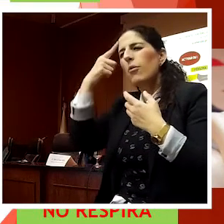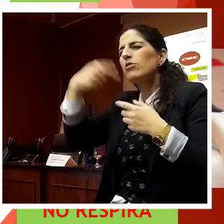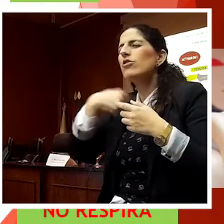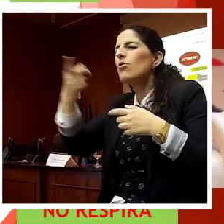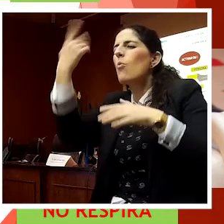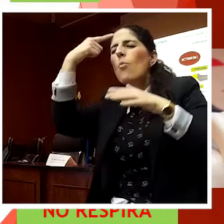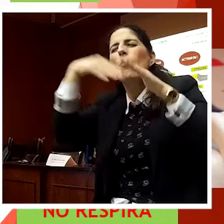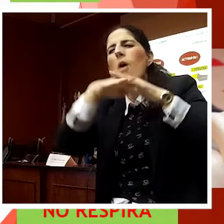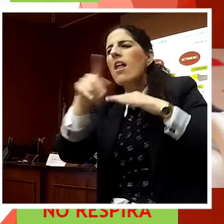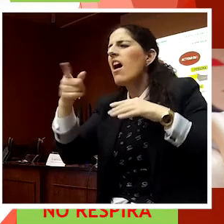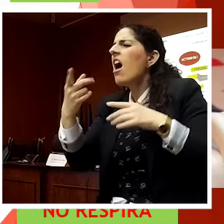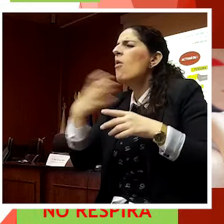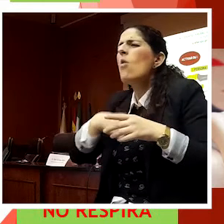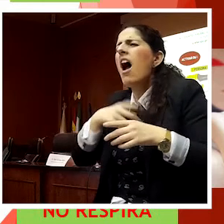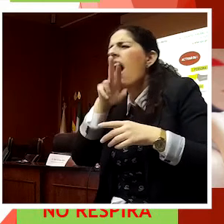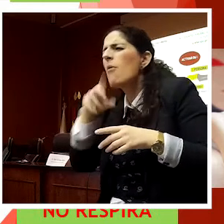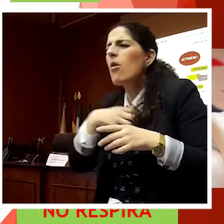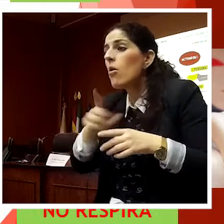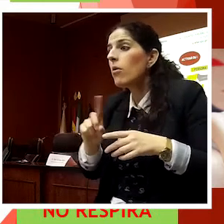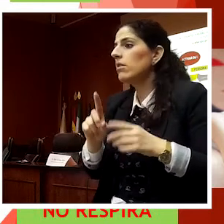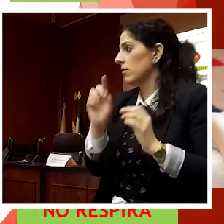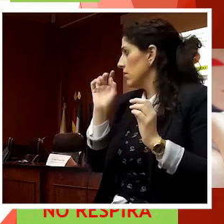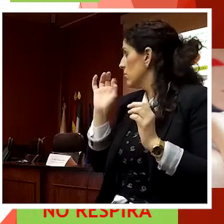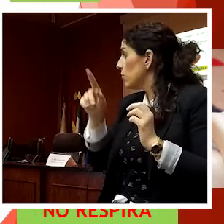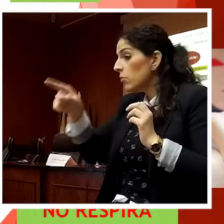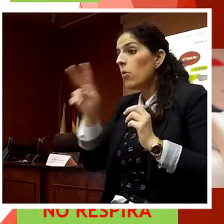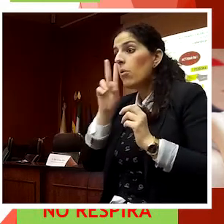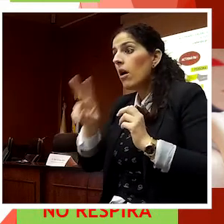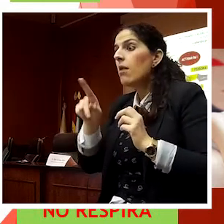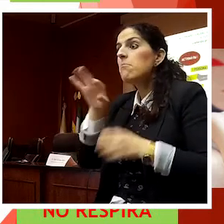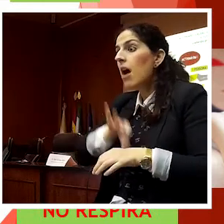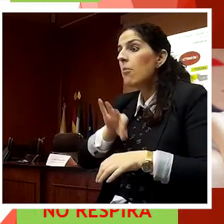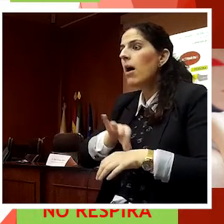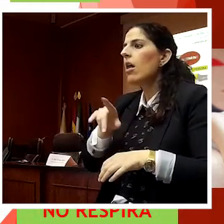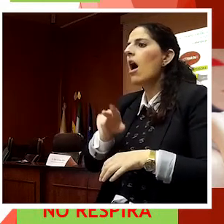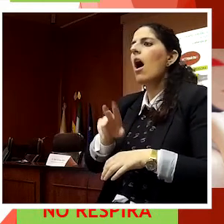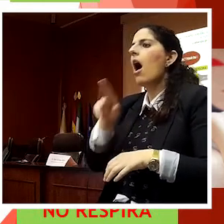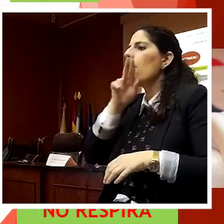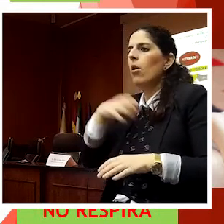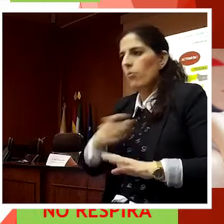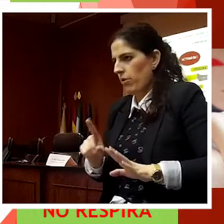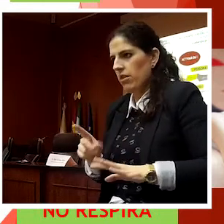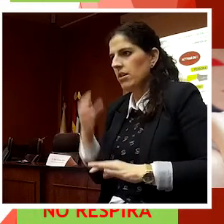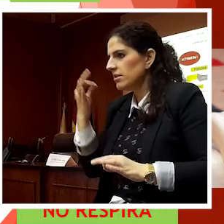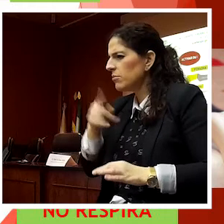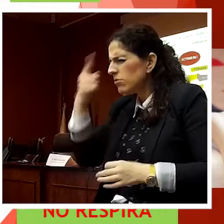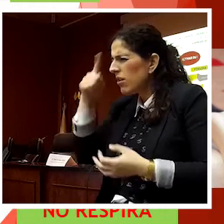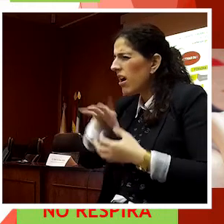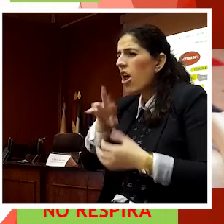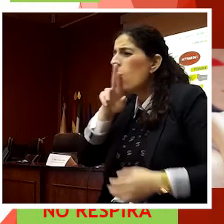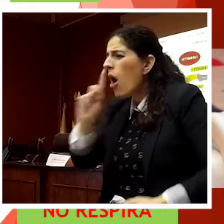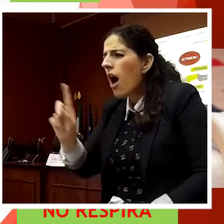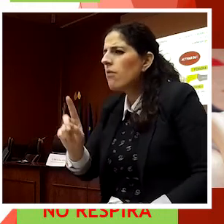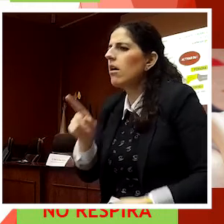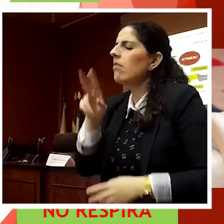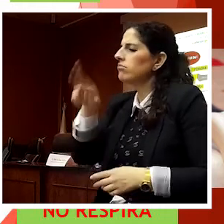así, o apenas decía nada. Una persona mientras más malo está, menos ganas tiene de hablar, no tiene energía. ¿Por qué? Porque el